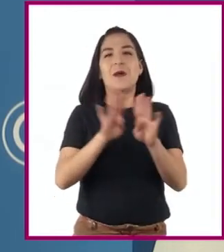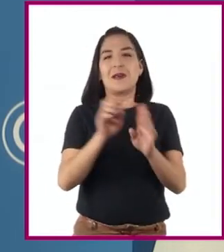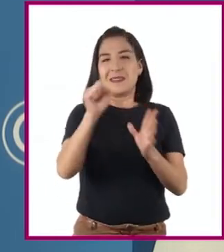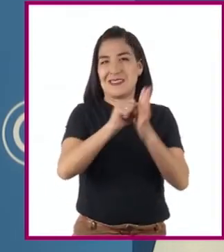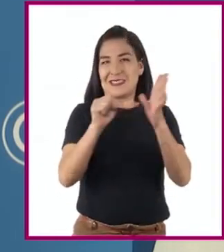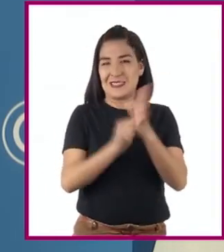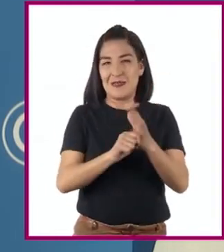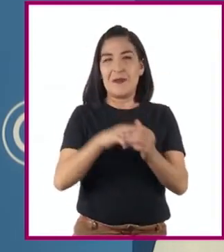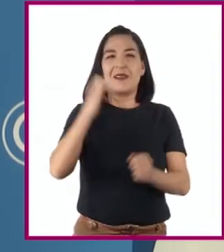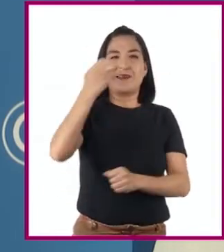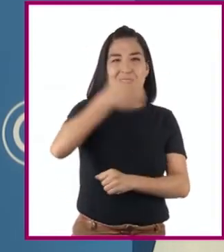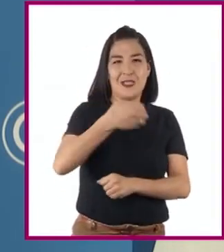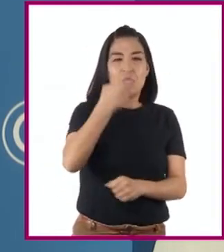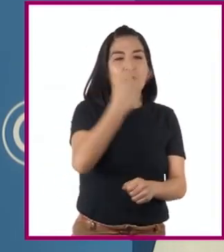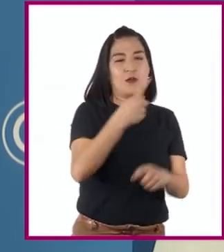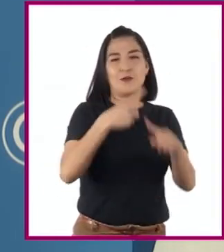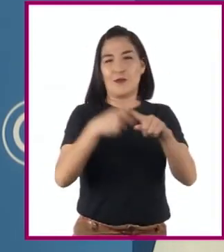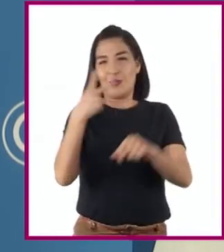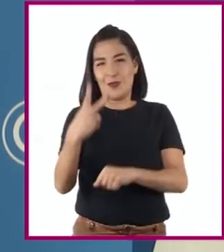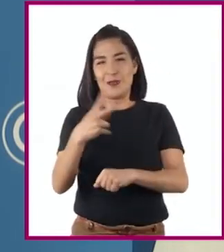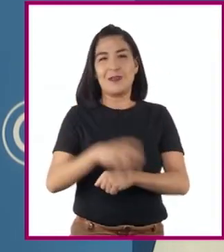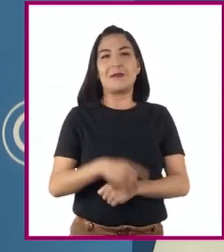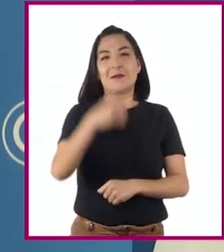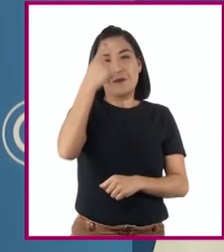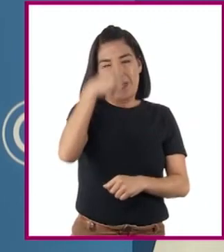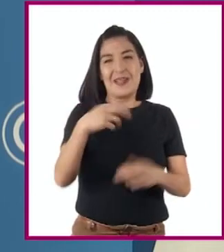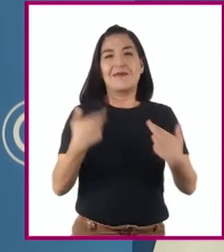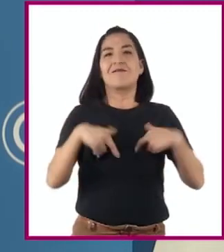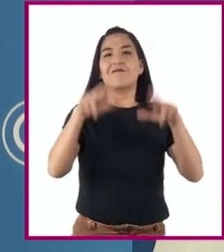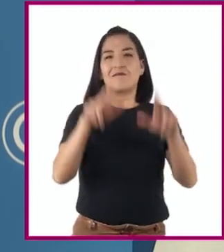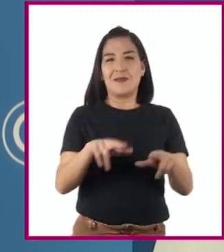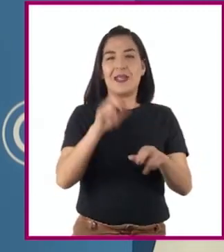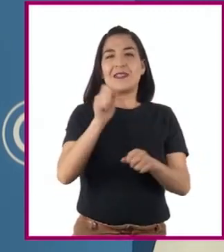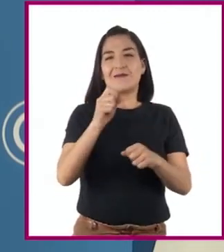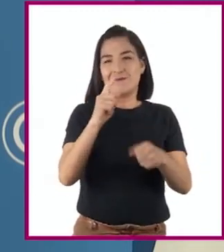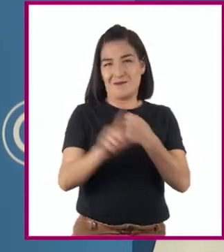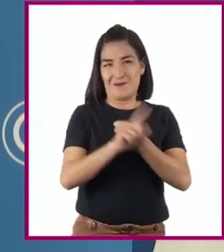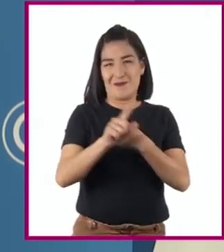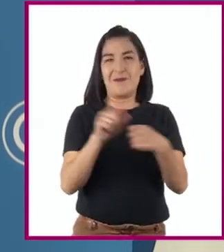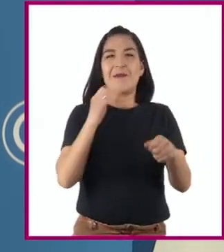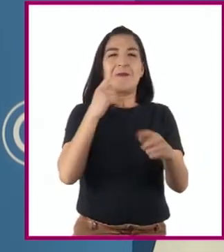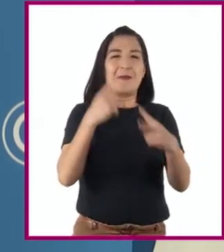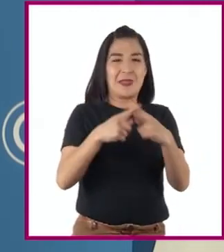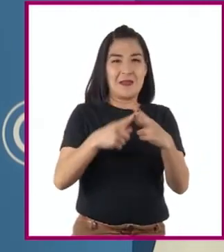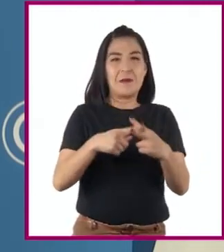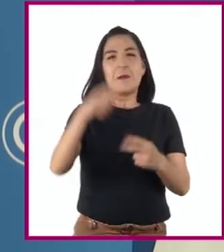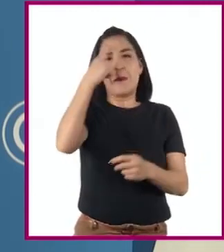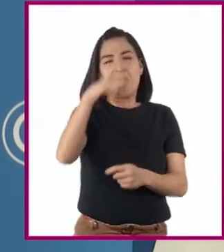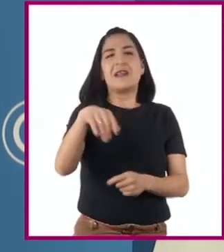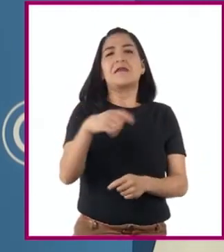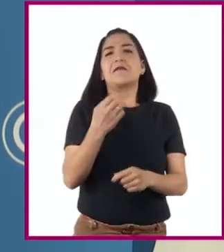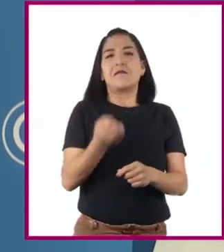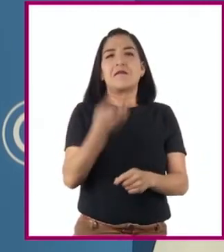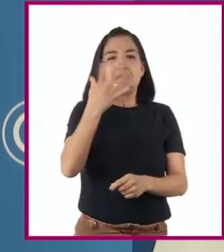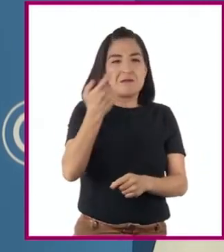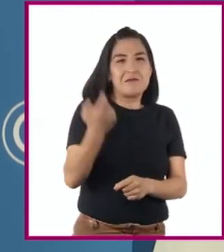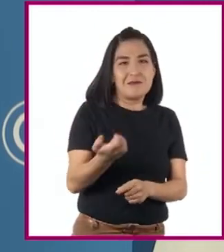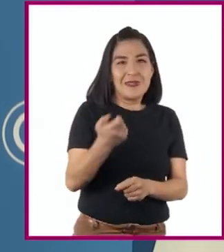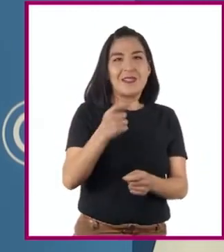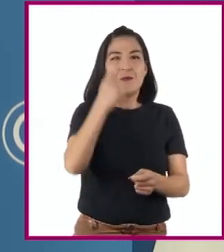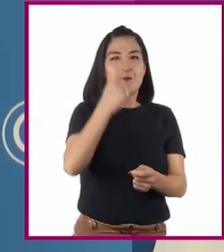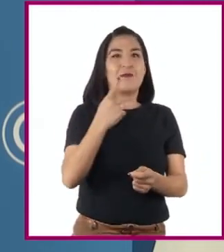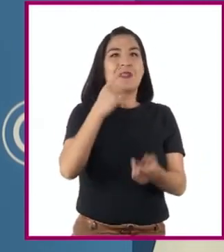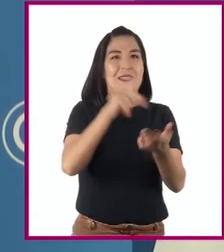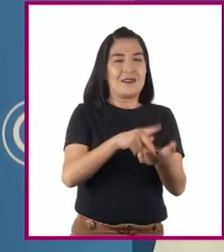de ecuaciones 2x2 que representa el problema propuesto para saber cuánto cuesta 1 kilogramo de